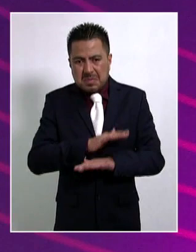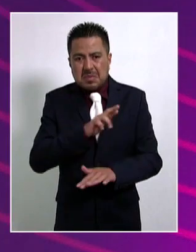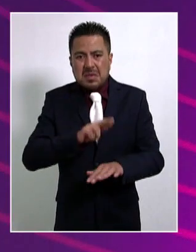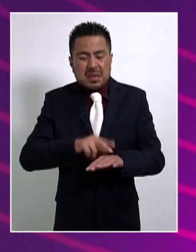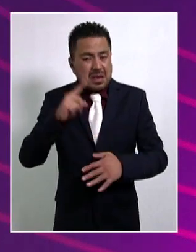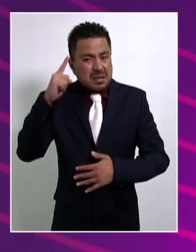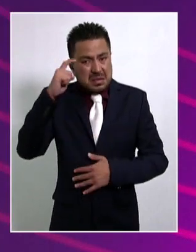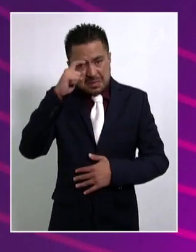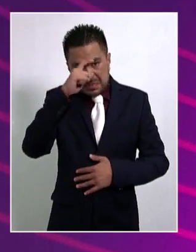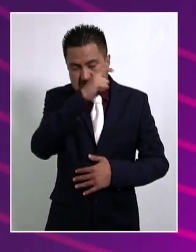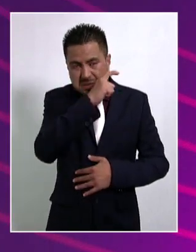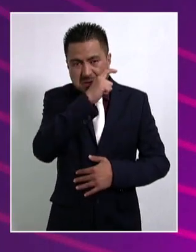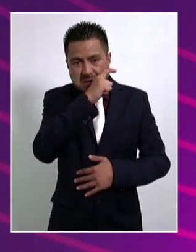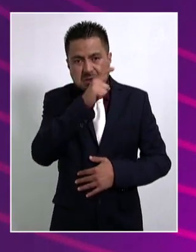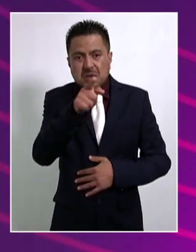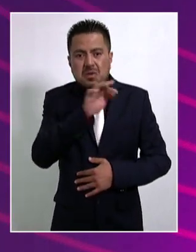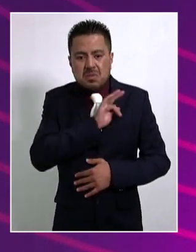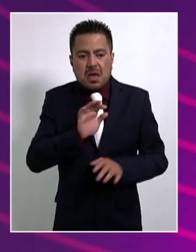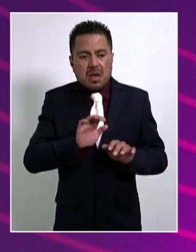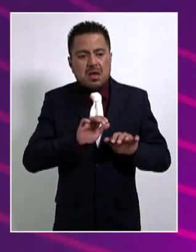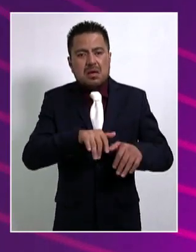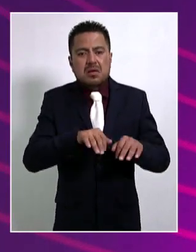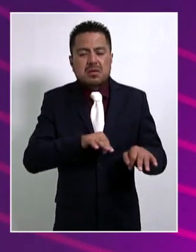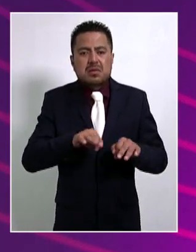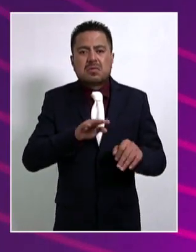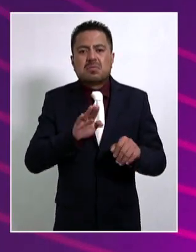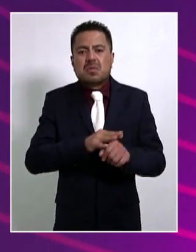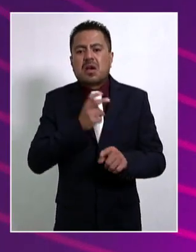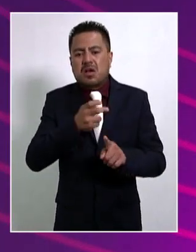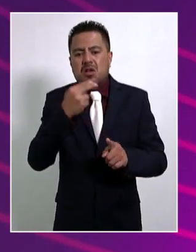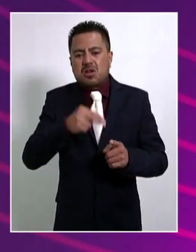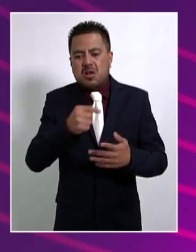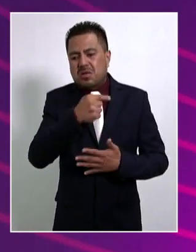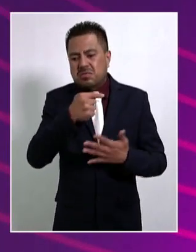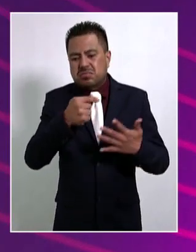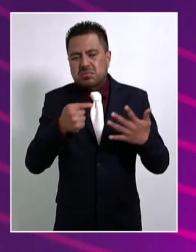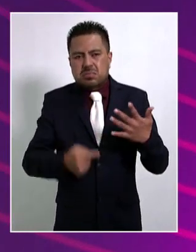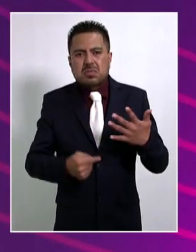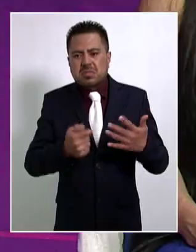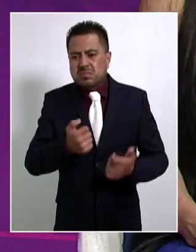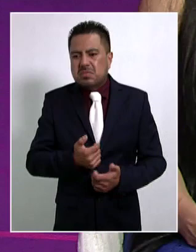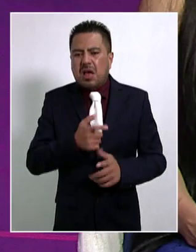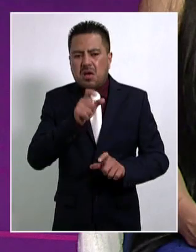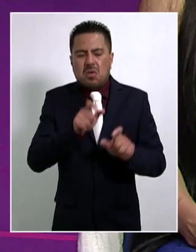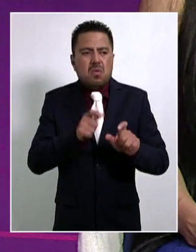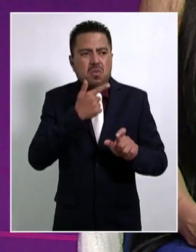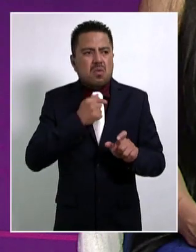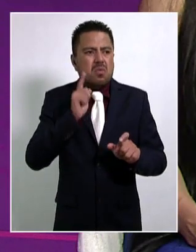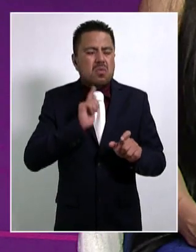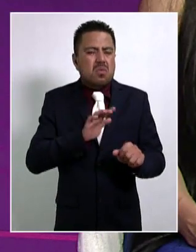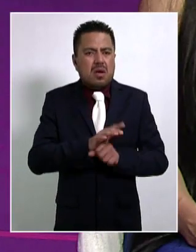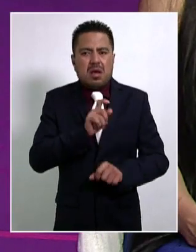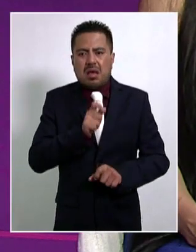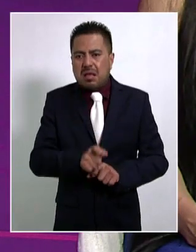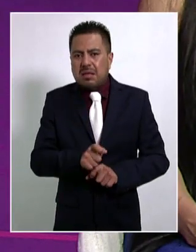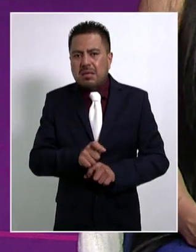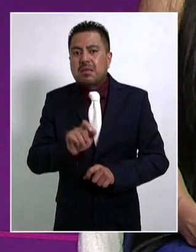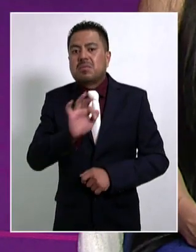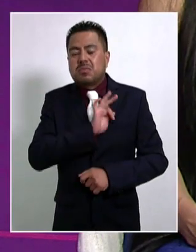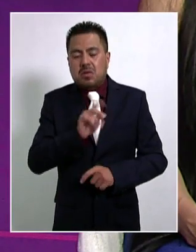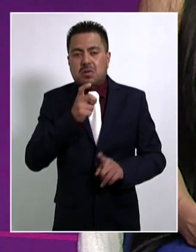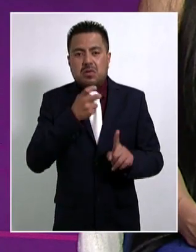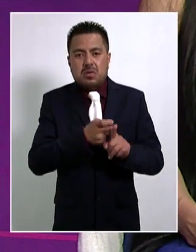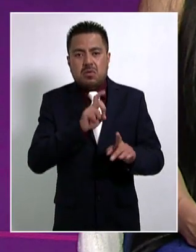muy difícil que tú puedas ingresar por esto del nombre y el género y tu expresión. Y bueno, eso podría ser